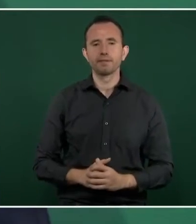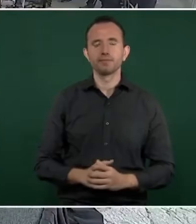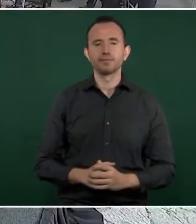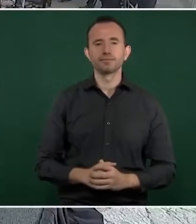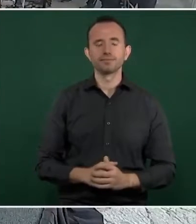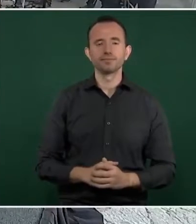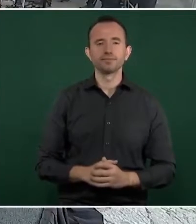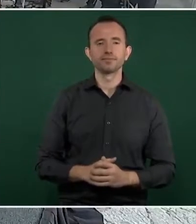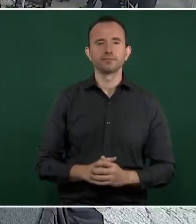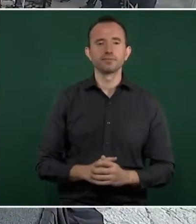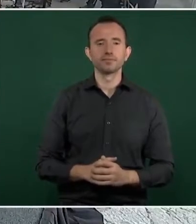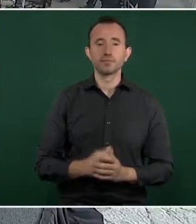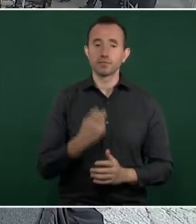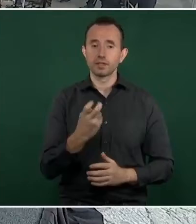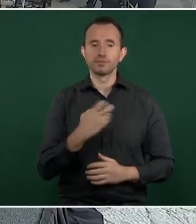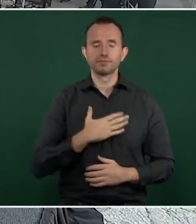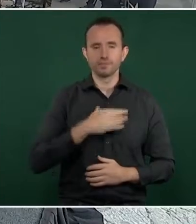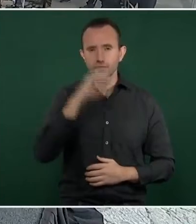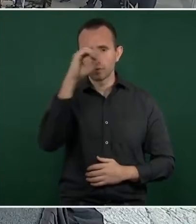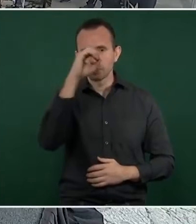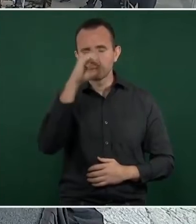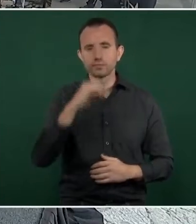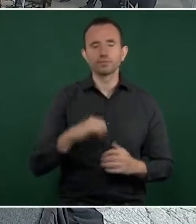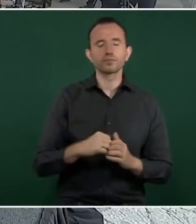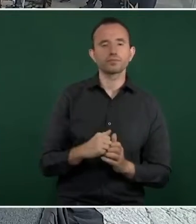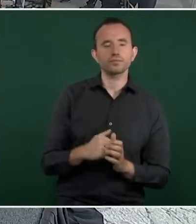Ese es mi punto de vista.